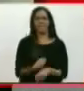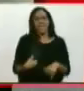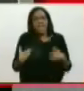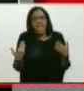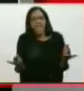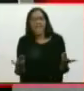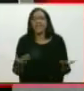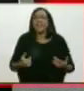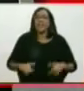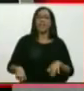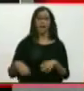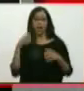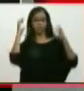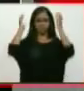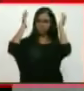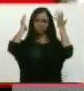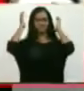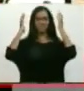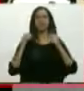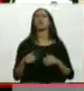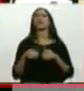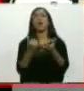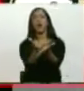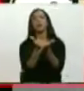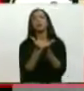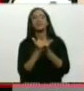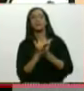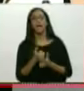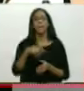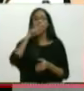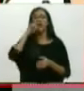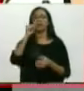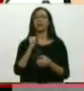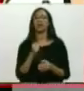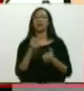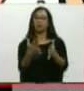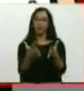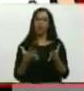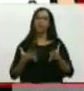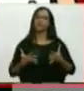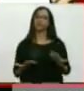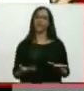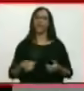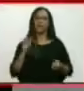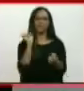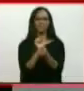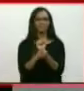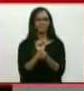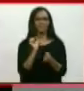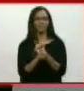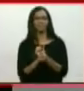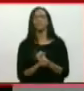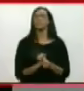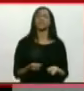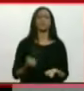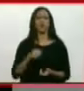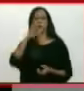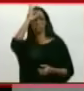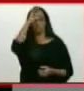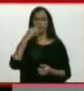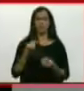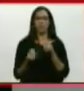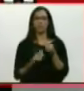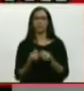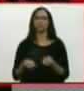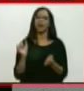la peluca no sirvió. Maduro me logró pillar. No sé si me vaya